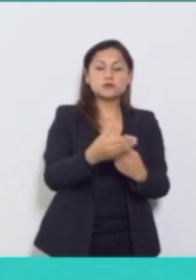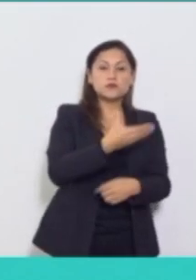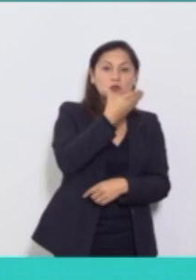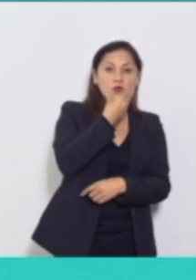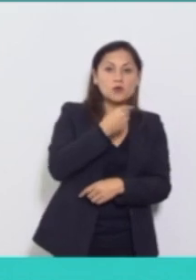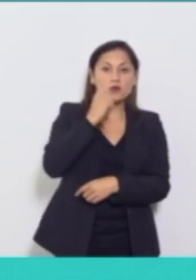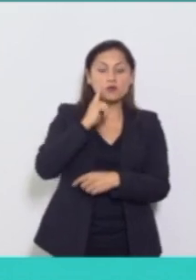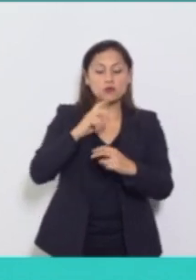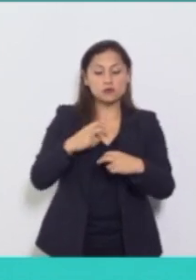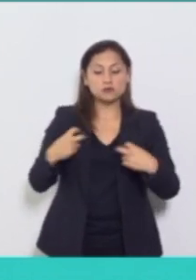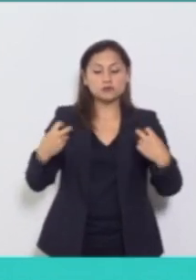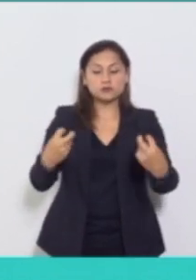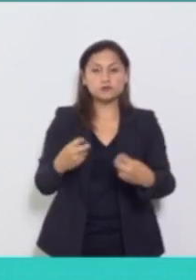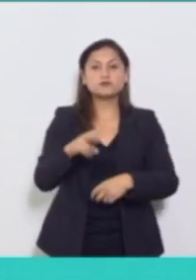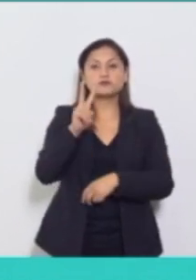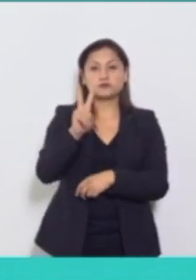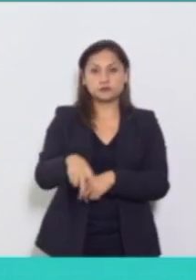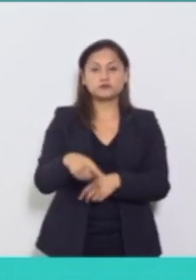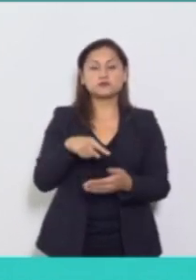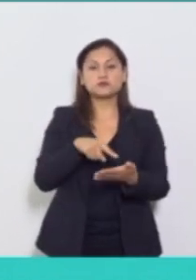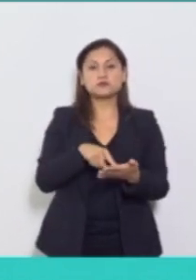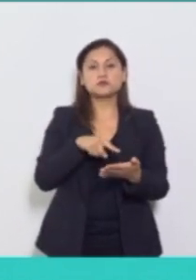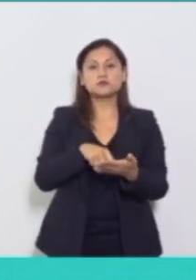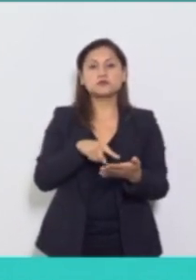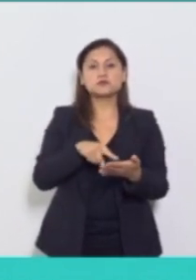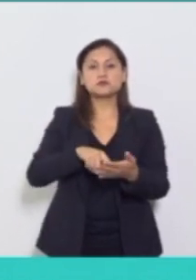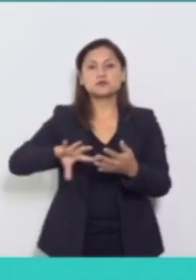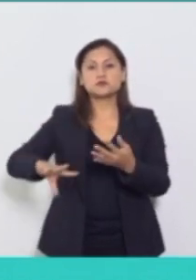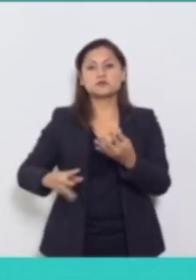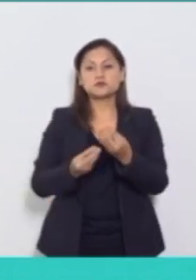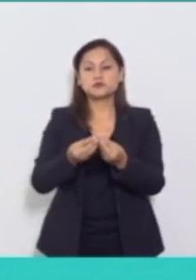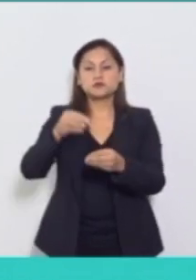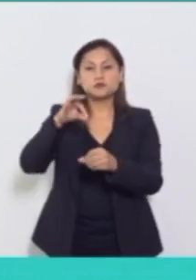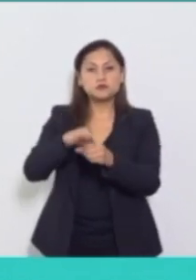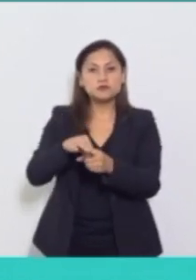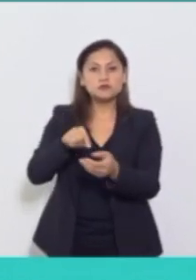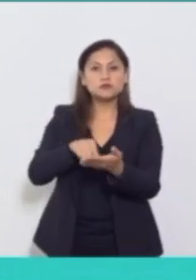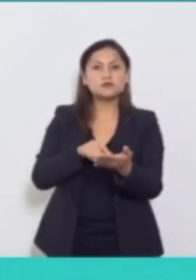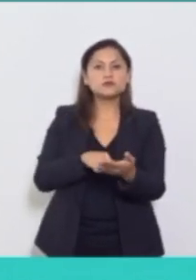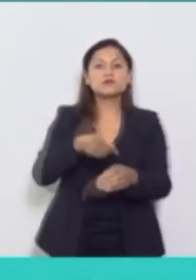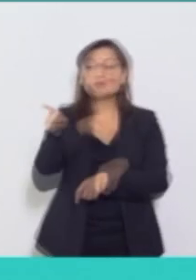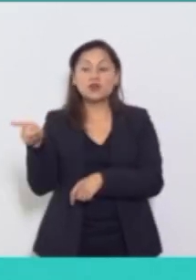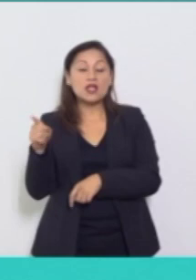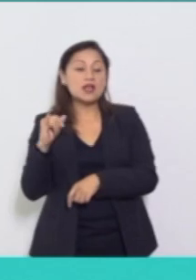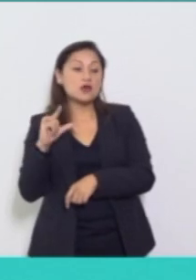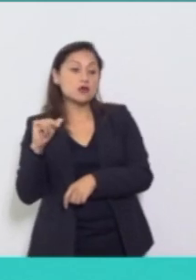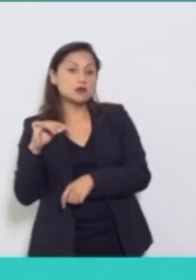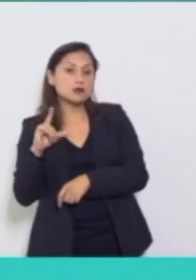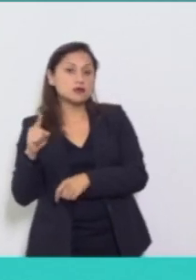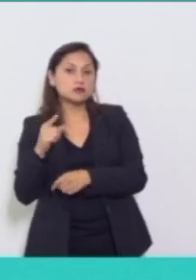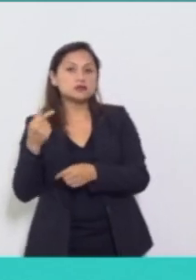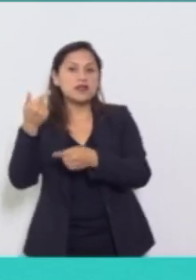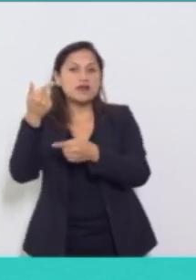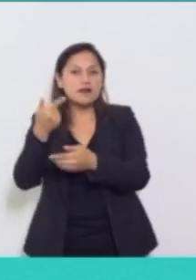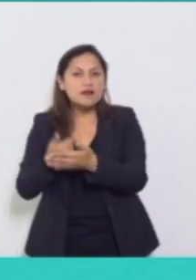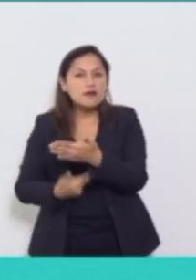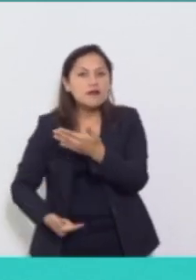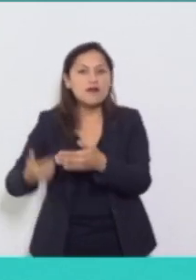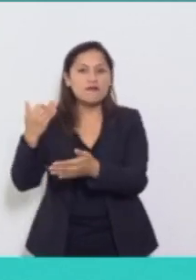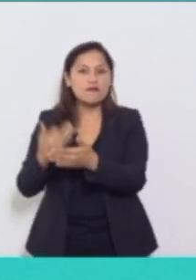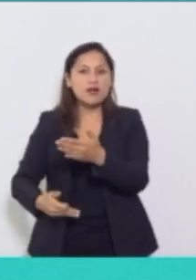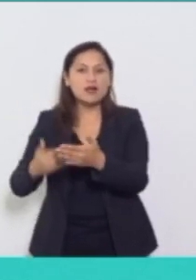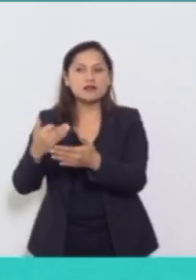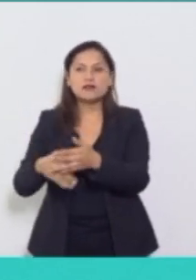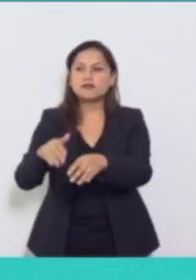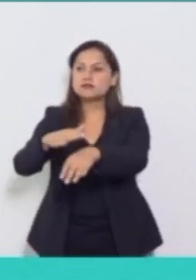y dar a conocer las cantidades de productos que fueron adquiridos a proveedores entre 2016 y 2018. Al presentar el asunto ante el Pleno, el comisionado